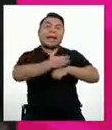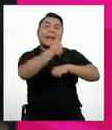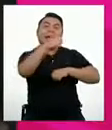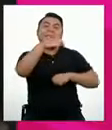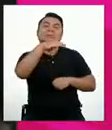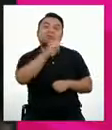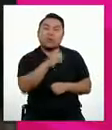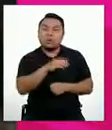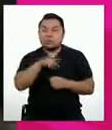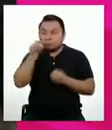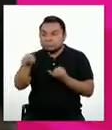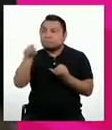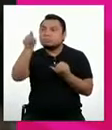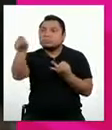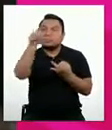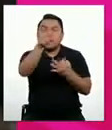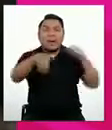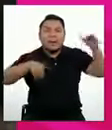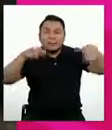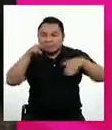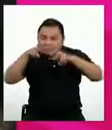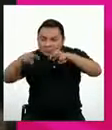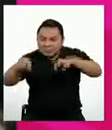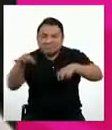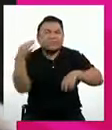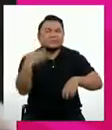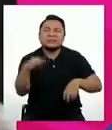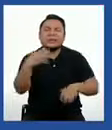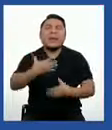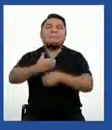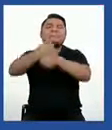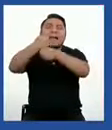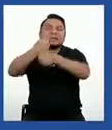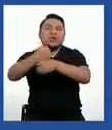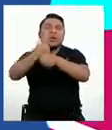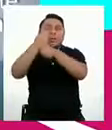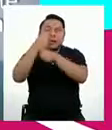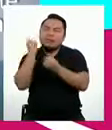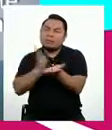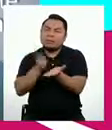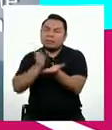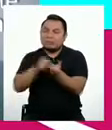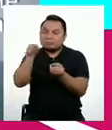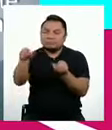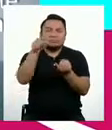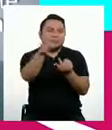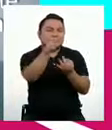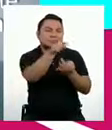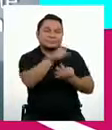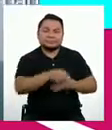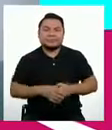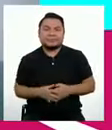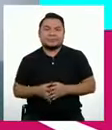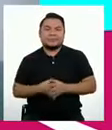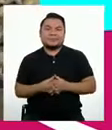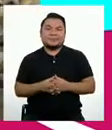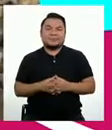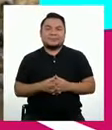Completamente en todas se encontró una gran presencia de microplásticos. Y eso es solo en las playas.